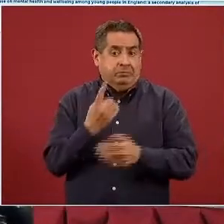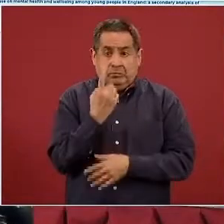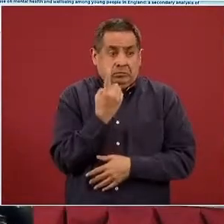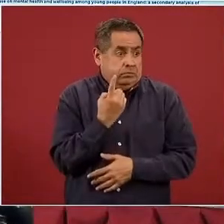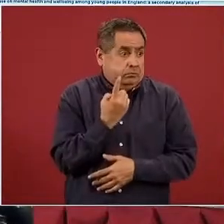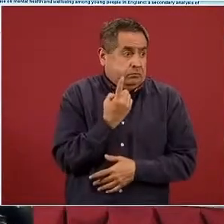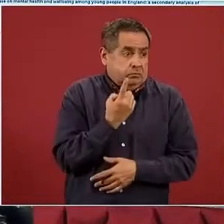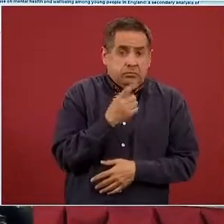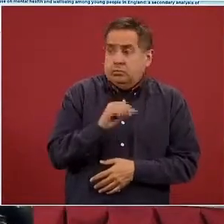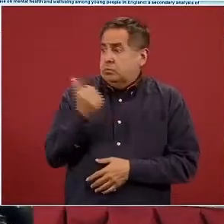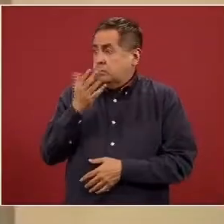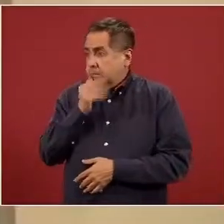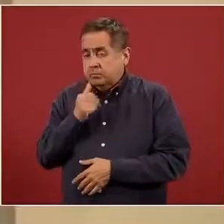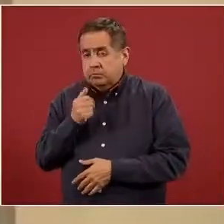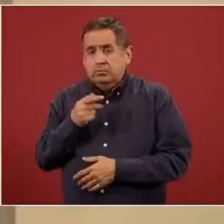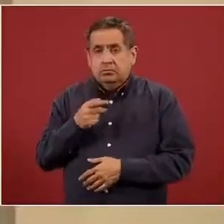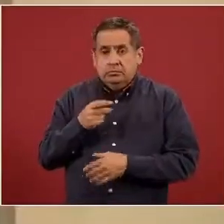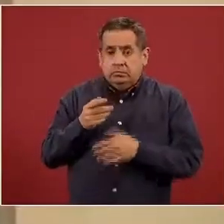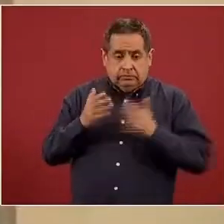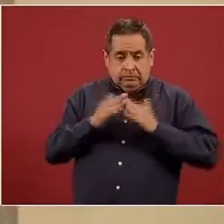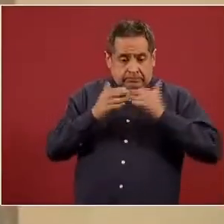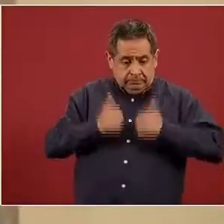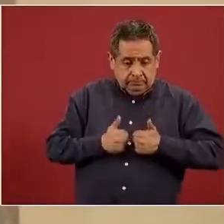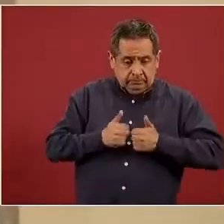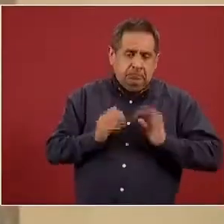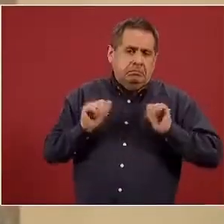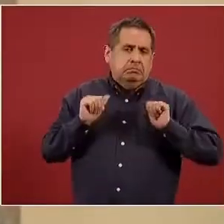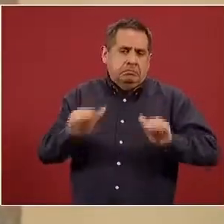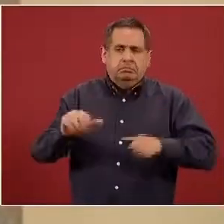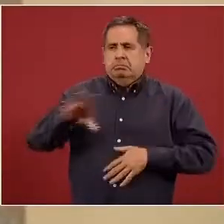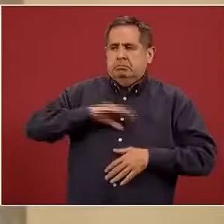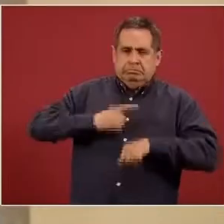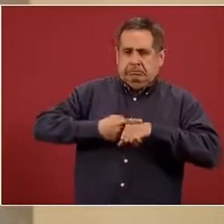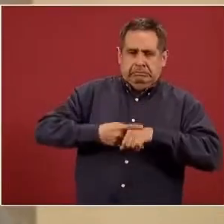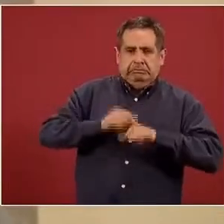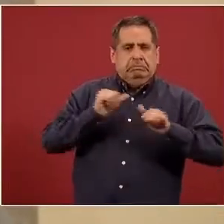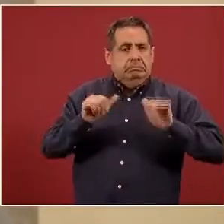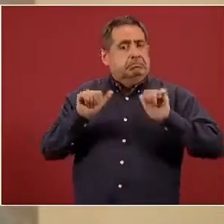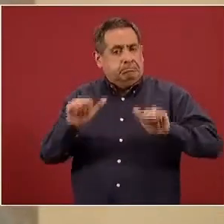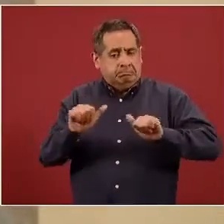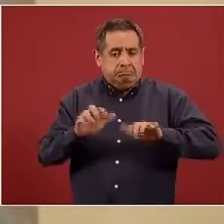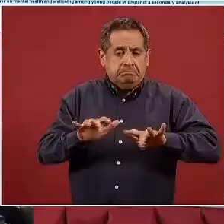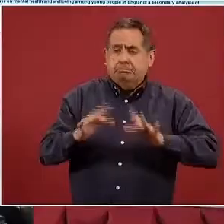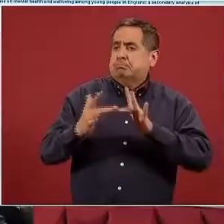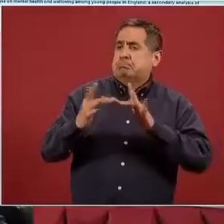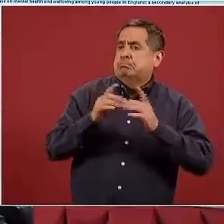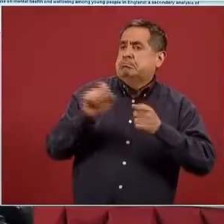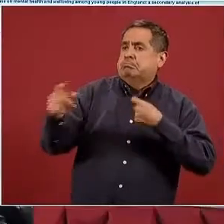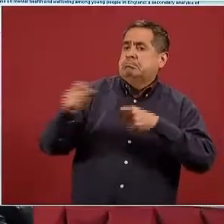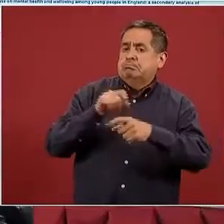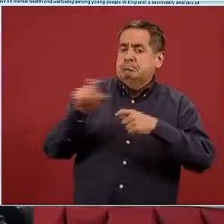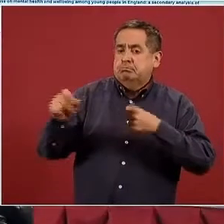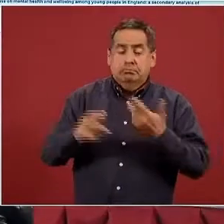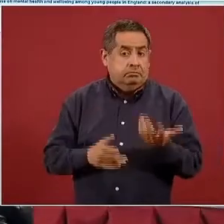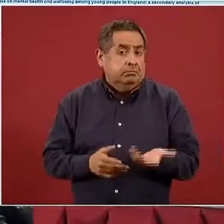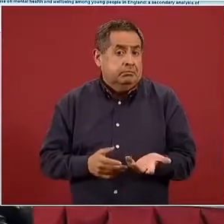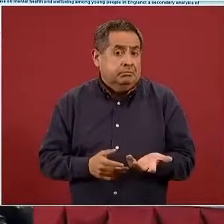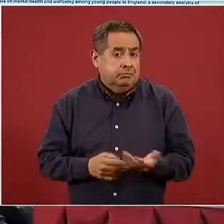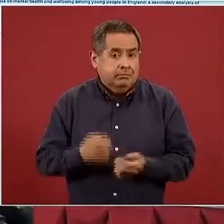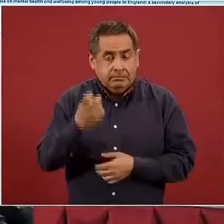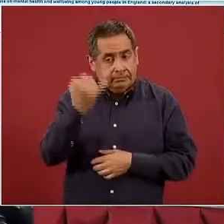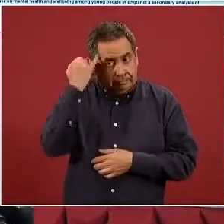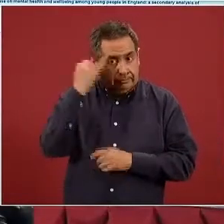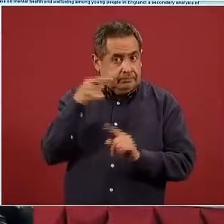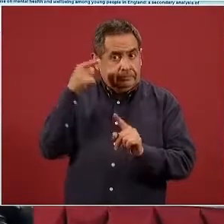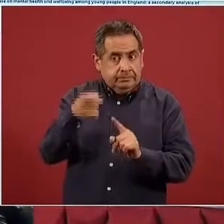tienen que no les ponga en riesgo de contagio tanto a ellos como a sus familiares, ¿no? Entonces eso es así como el principal